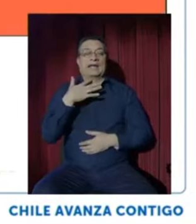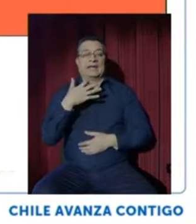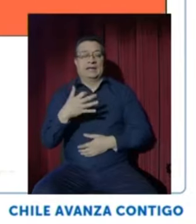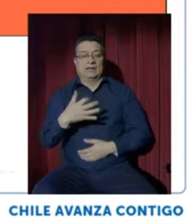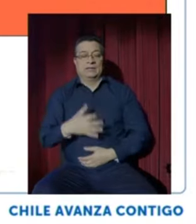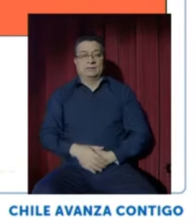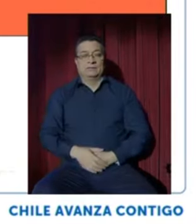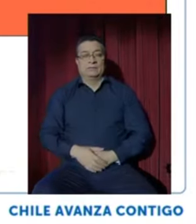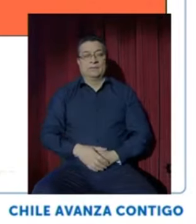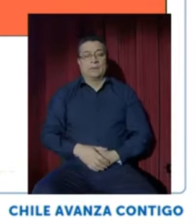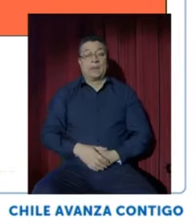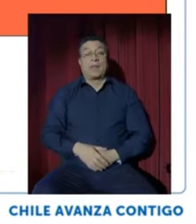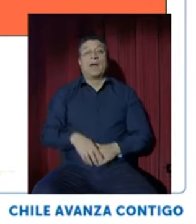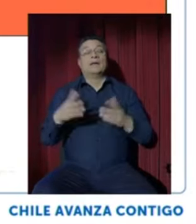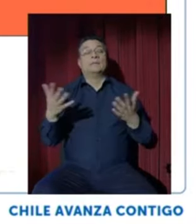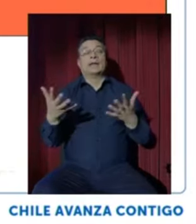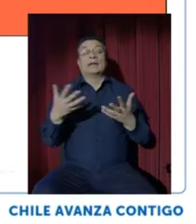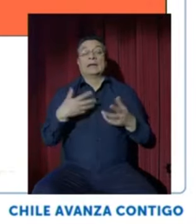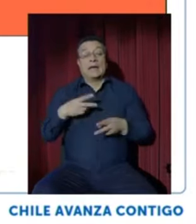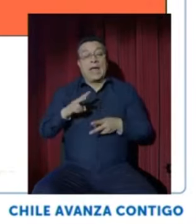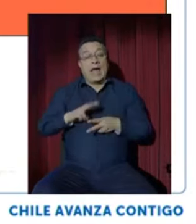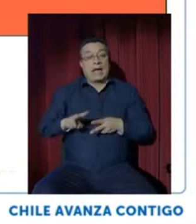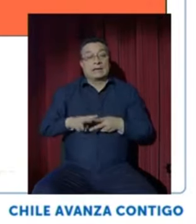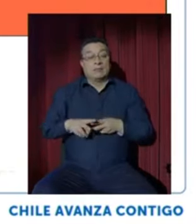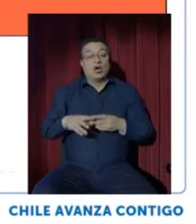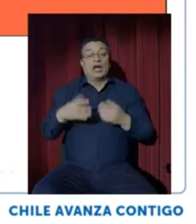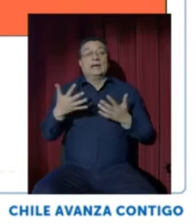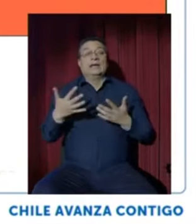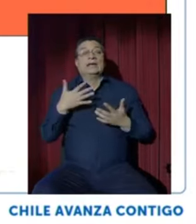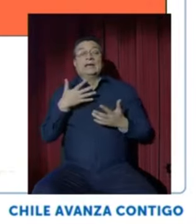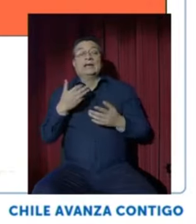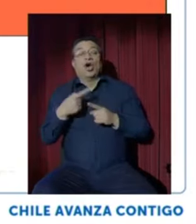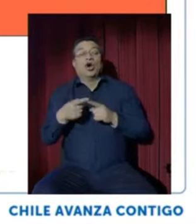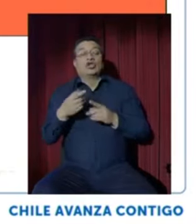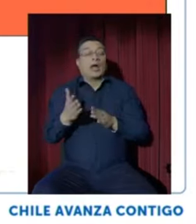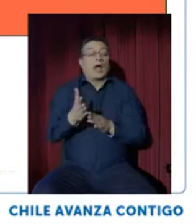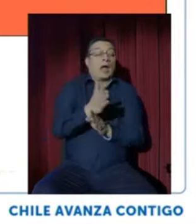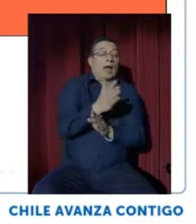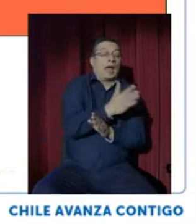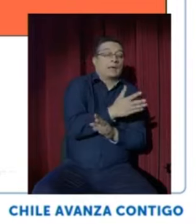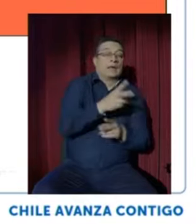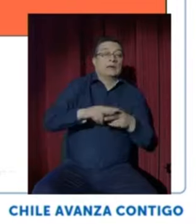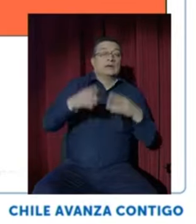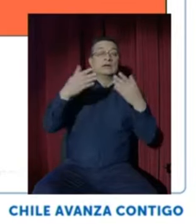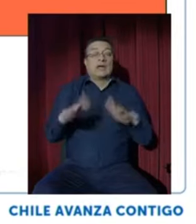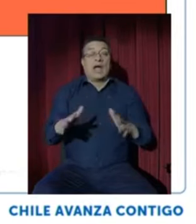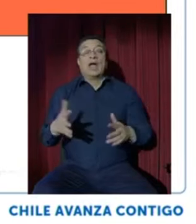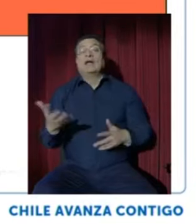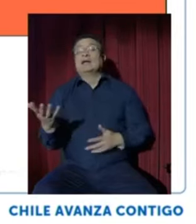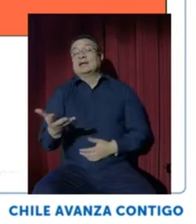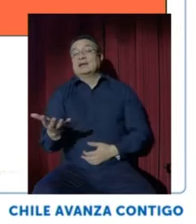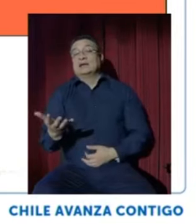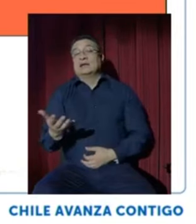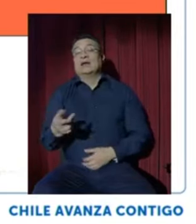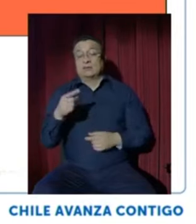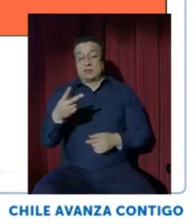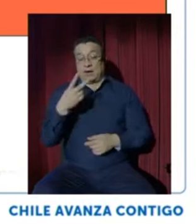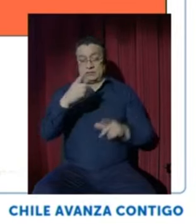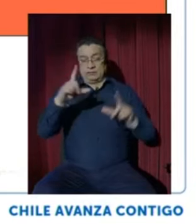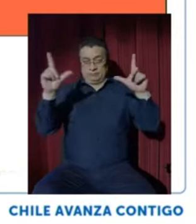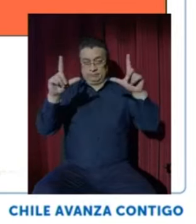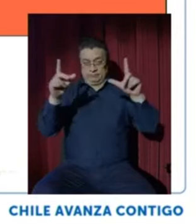importante qué hacemos y también qué hemos hecho porque esta es la Cuenta pública quiero referirme a esta lámina